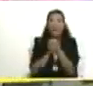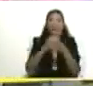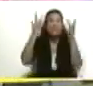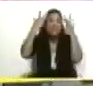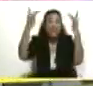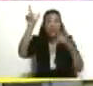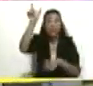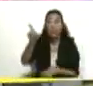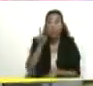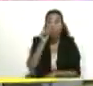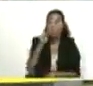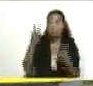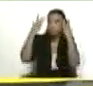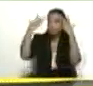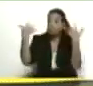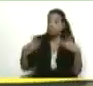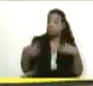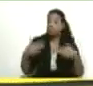inteligente como él solo, pues.